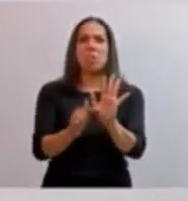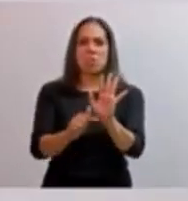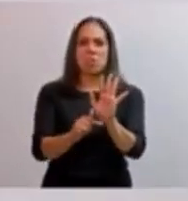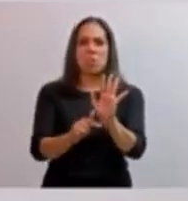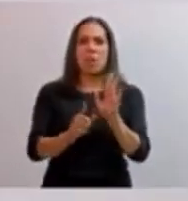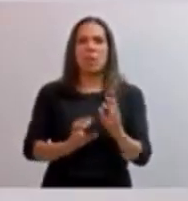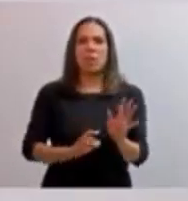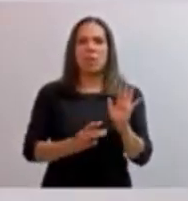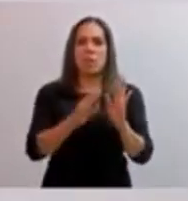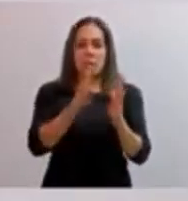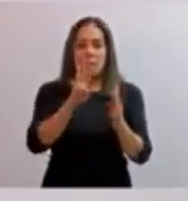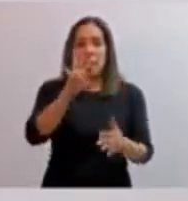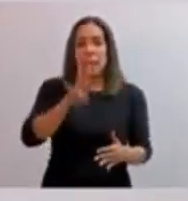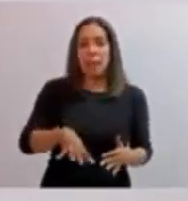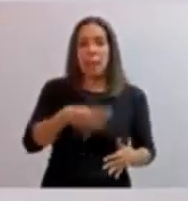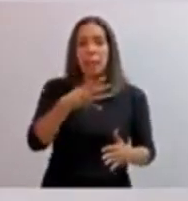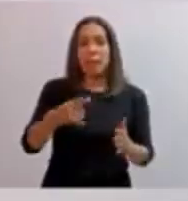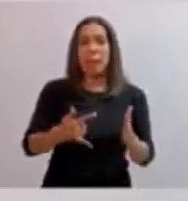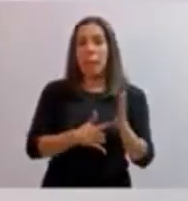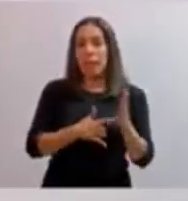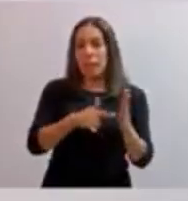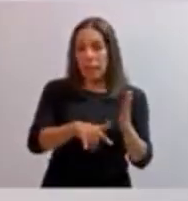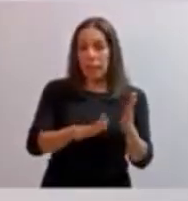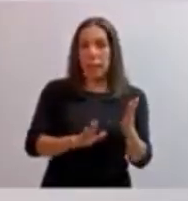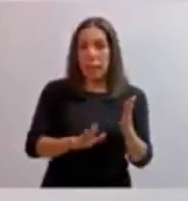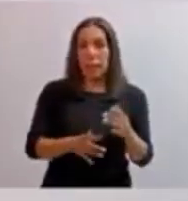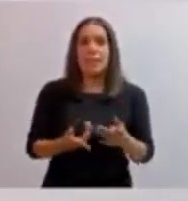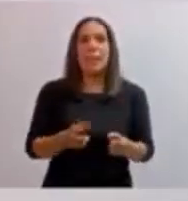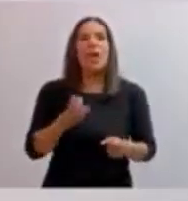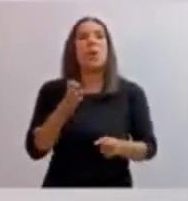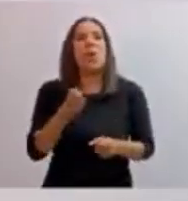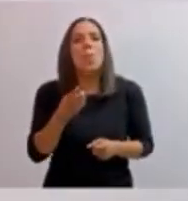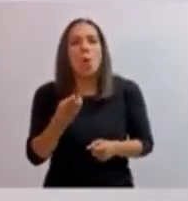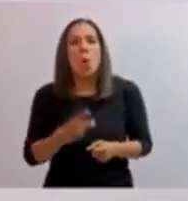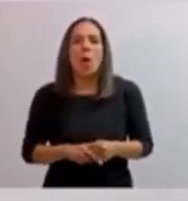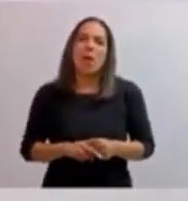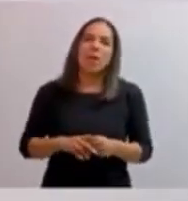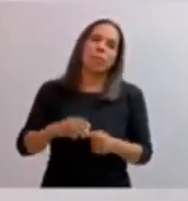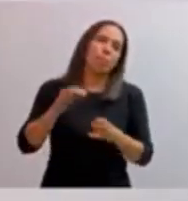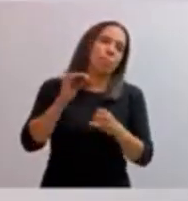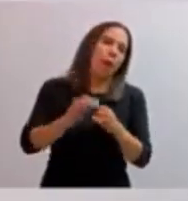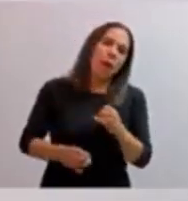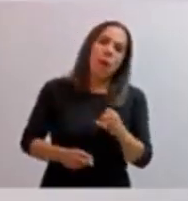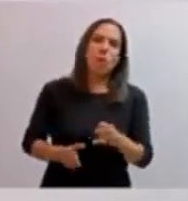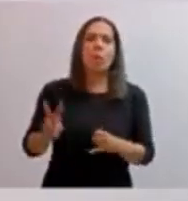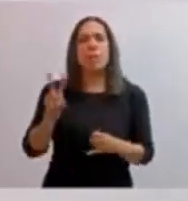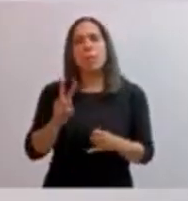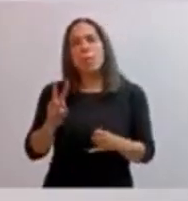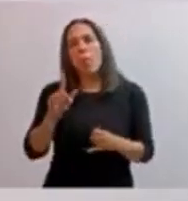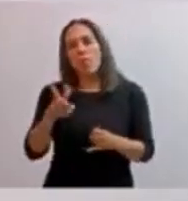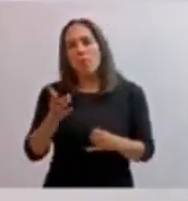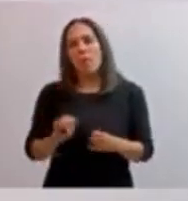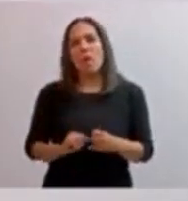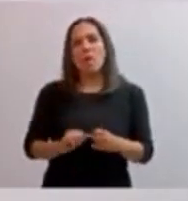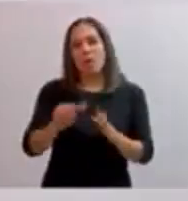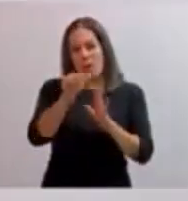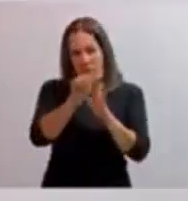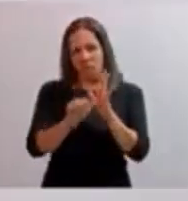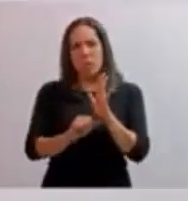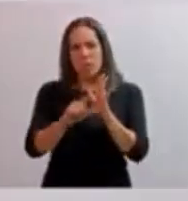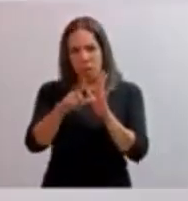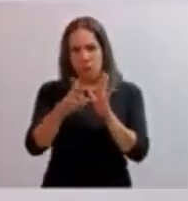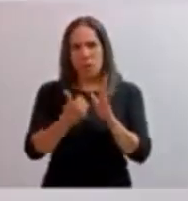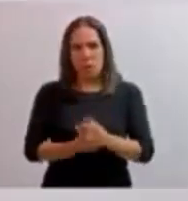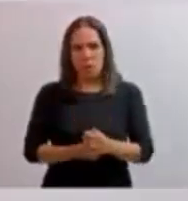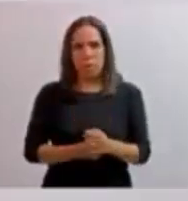contemplado los días fines de mes para llevar a cabo estos encuentros que se realizan desde